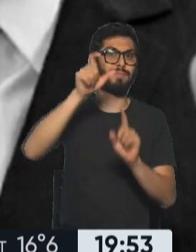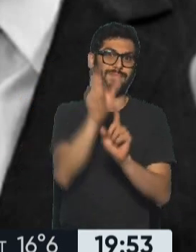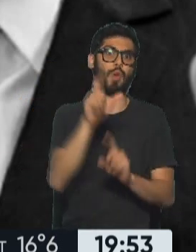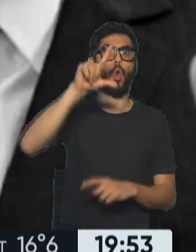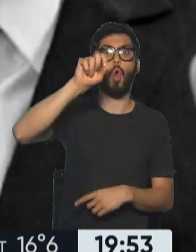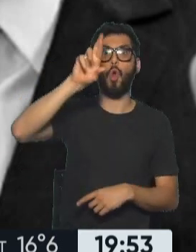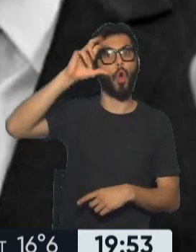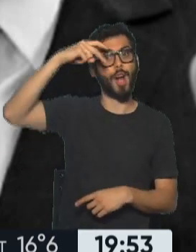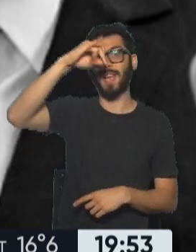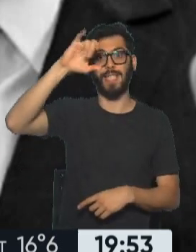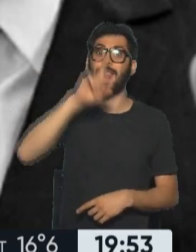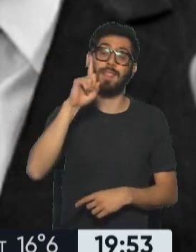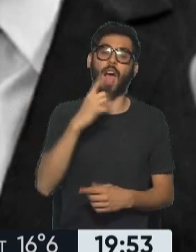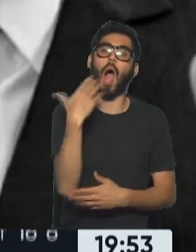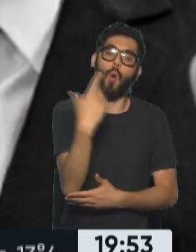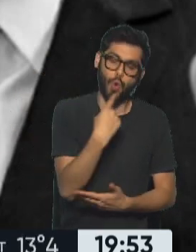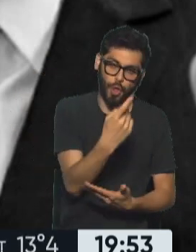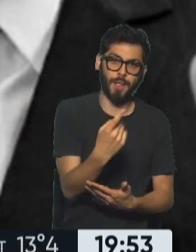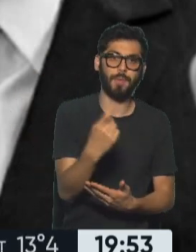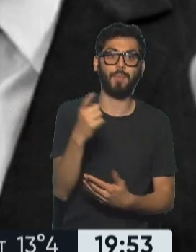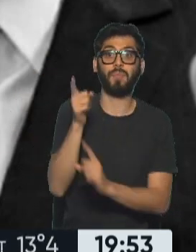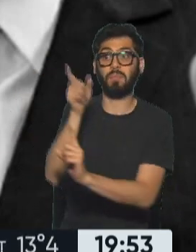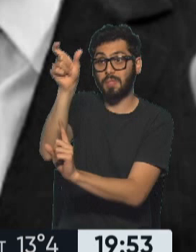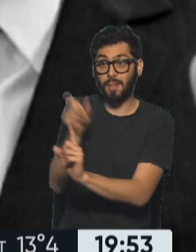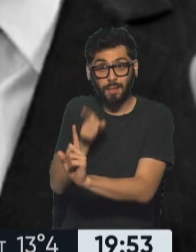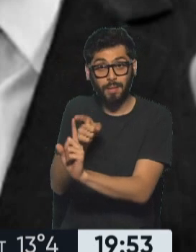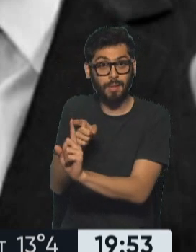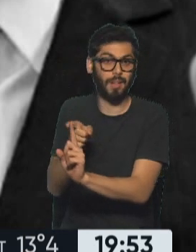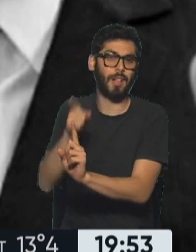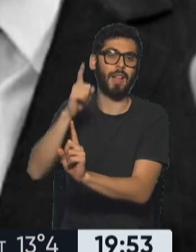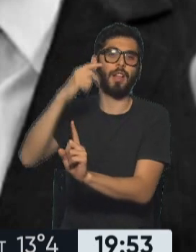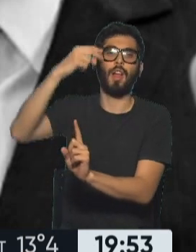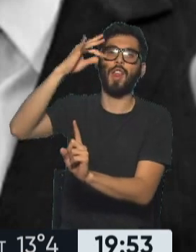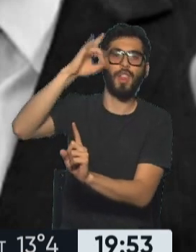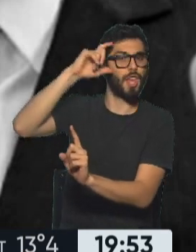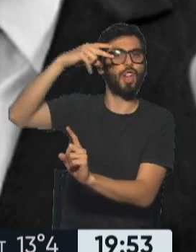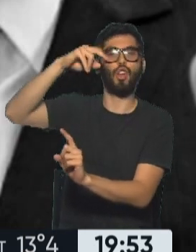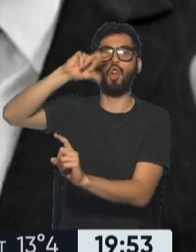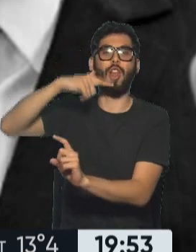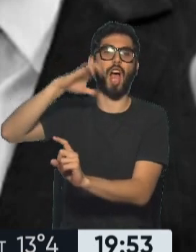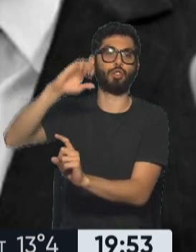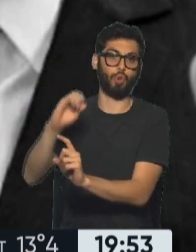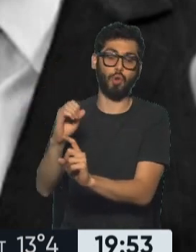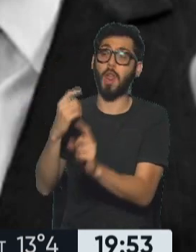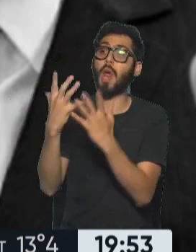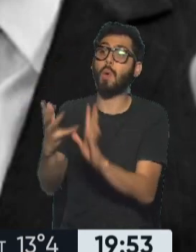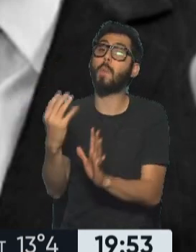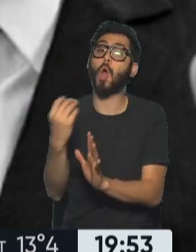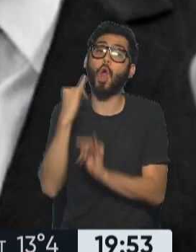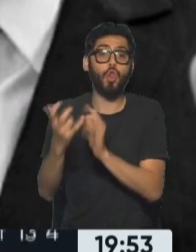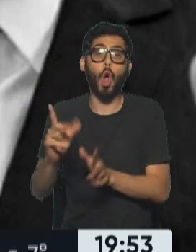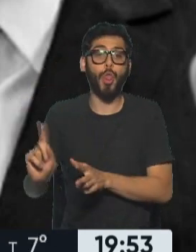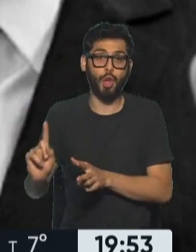bueno, Elena Hayton de Nolasco no ha dado una razón específica de su renuncia. Este es un acontecimiento